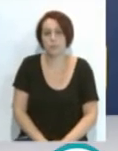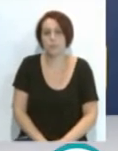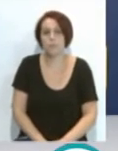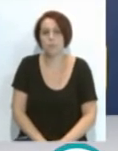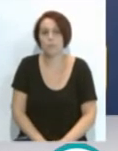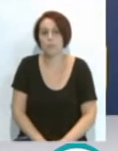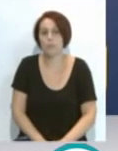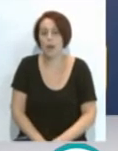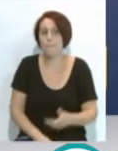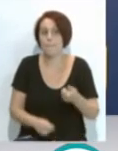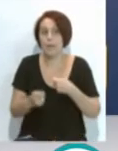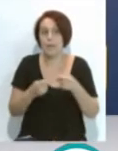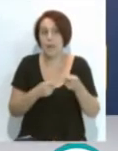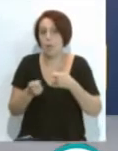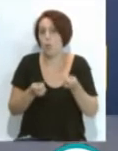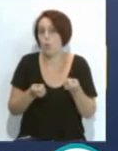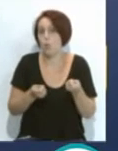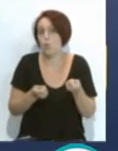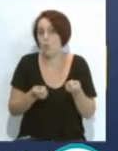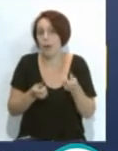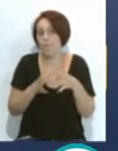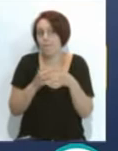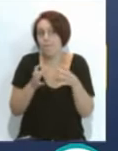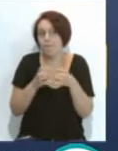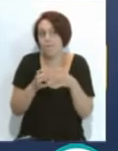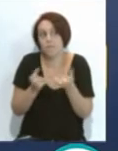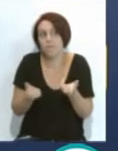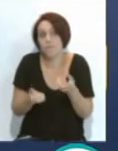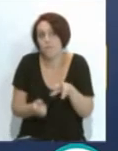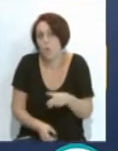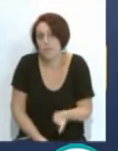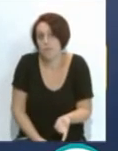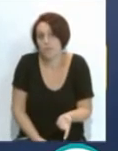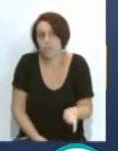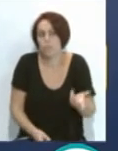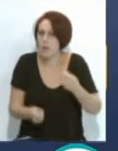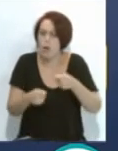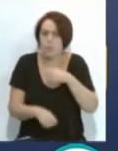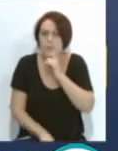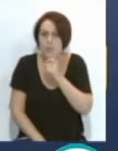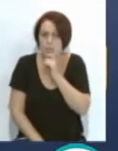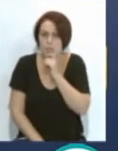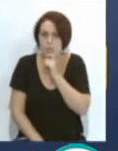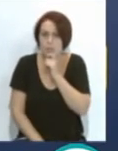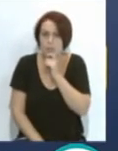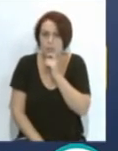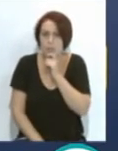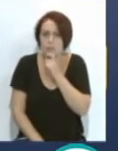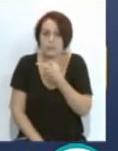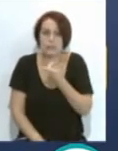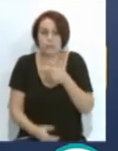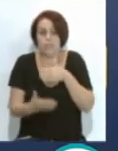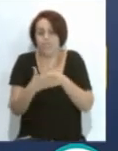No ha sido el mercado deseado, ha sido un mercado muy difícil. Se ha taponado